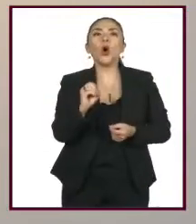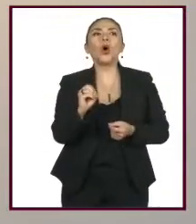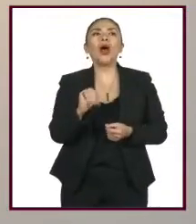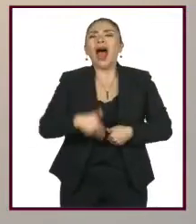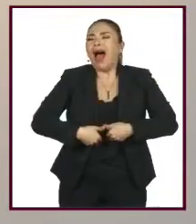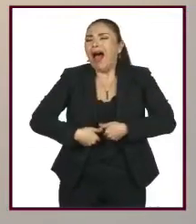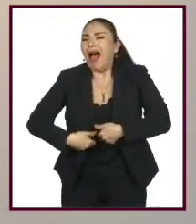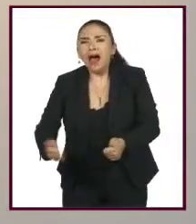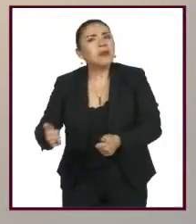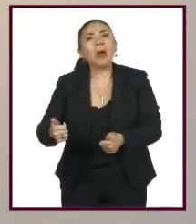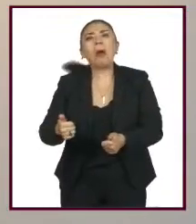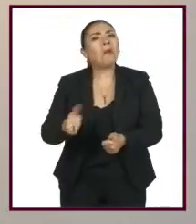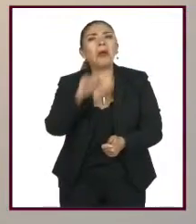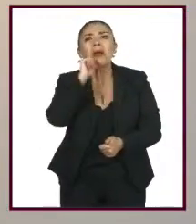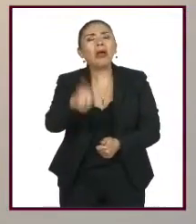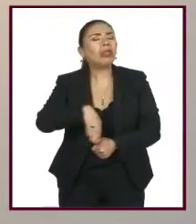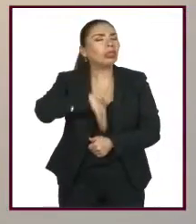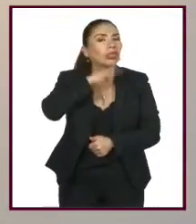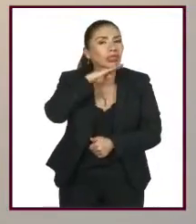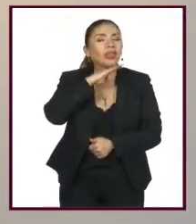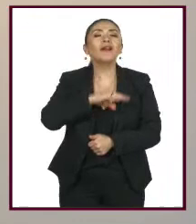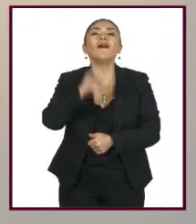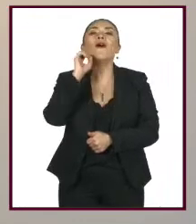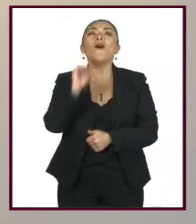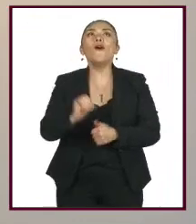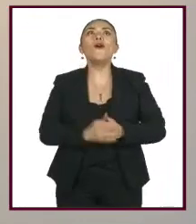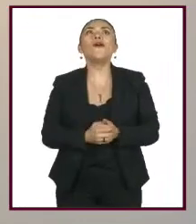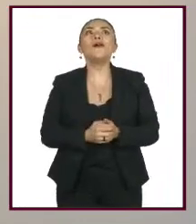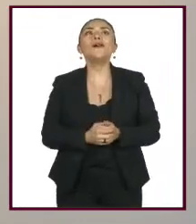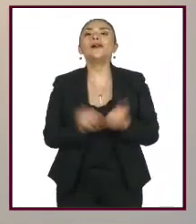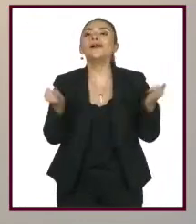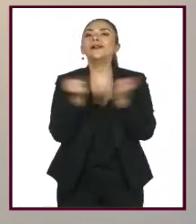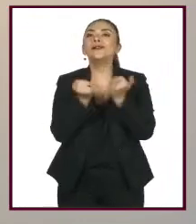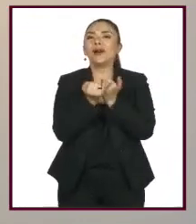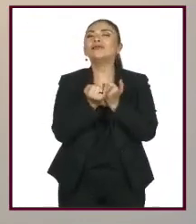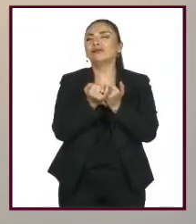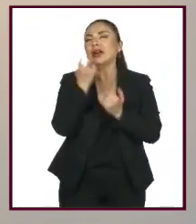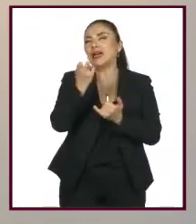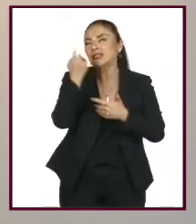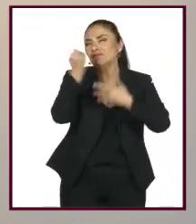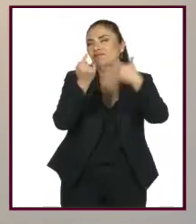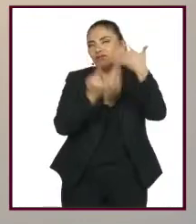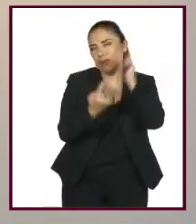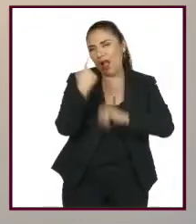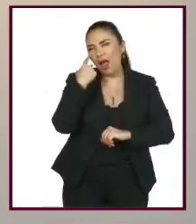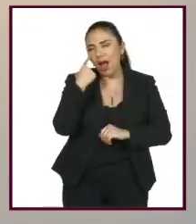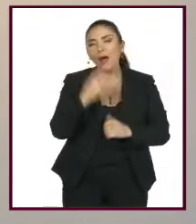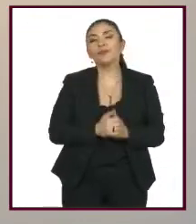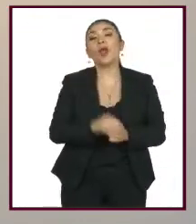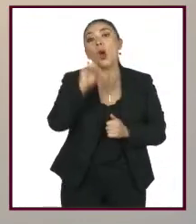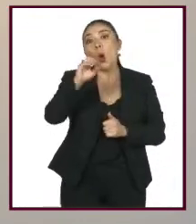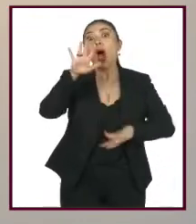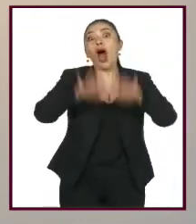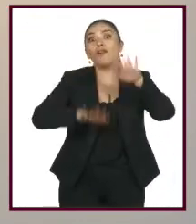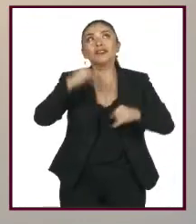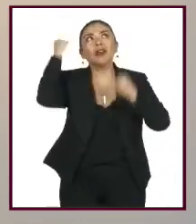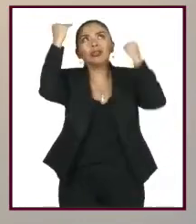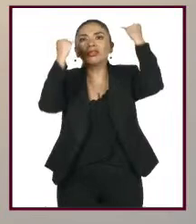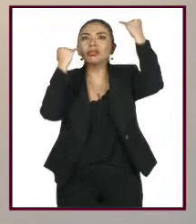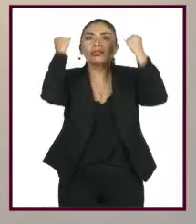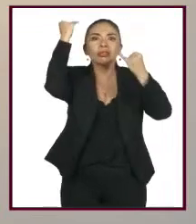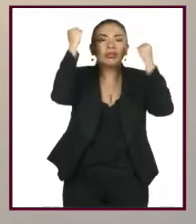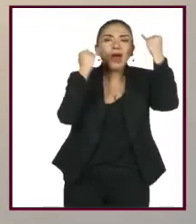de apetito durante su efecto. Y es como dentro de lo principal, ¿no? Y a veces pueden tener estas alucinaciones, ¿no?